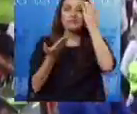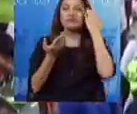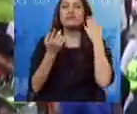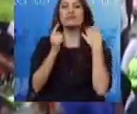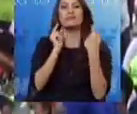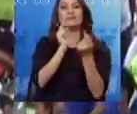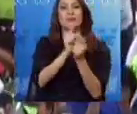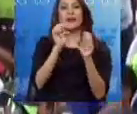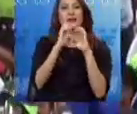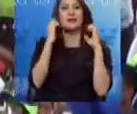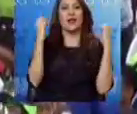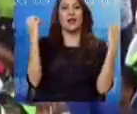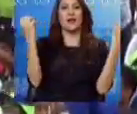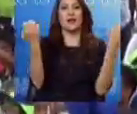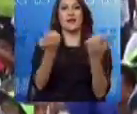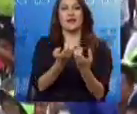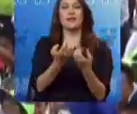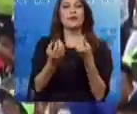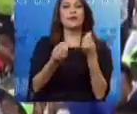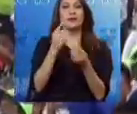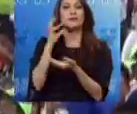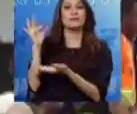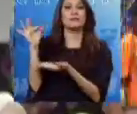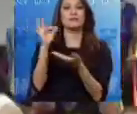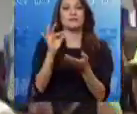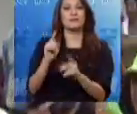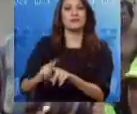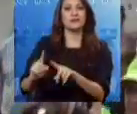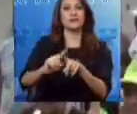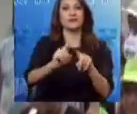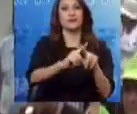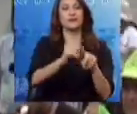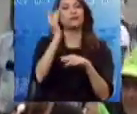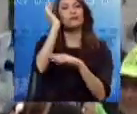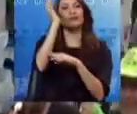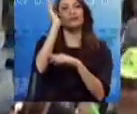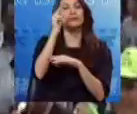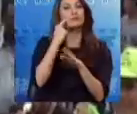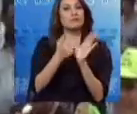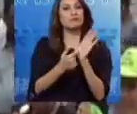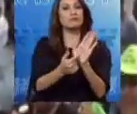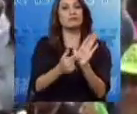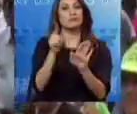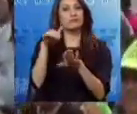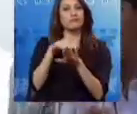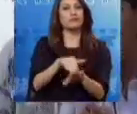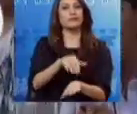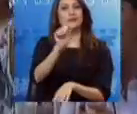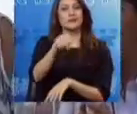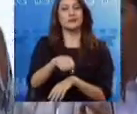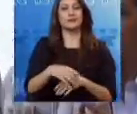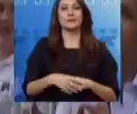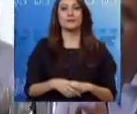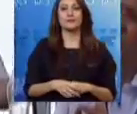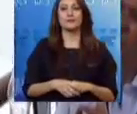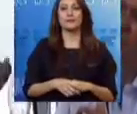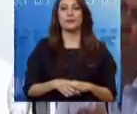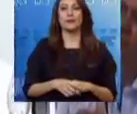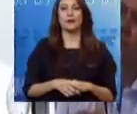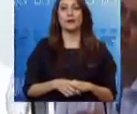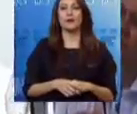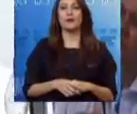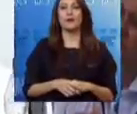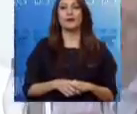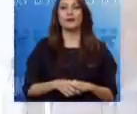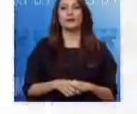el Estadio Rafael Vera Yepes con representantes de diferentes gremios que les mostraron su respaldo. Quien les habla es una